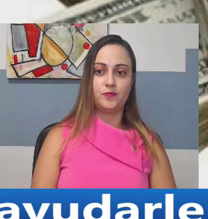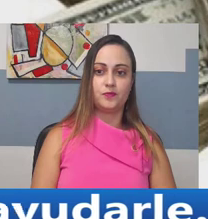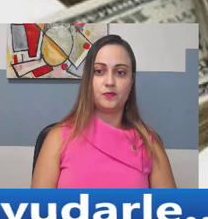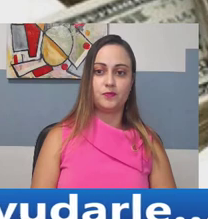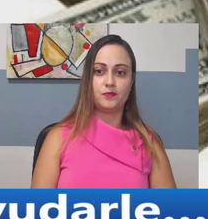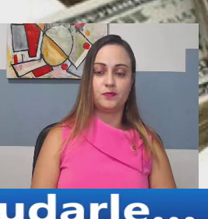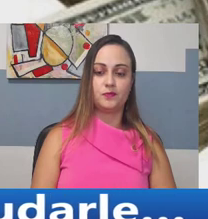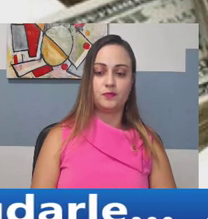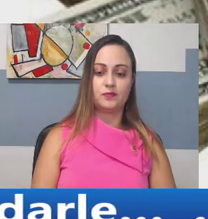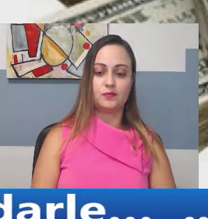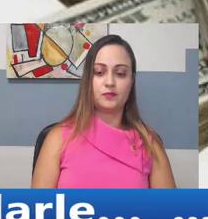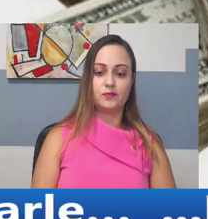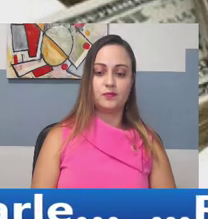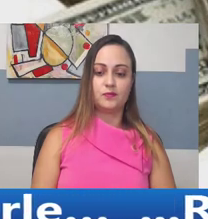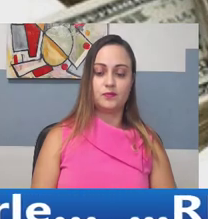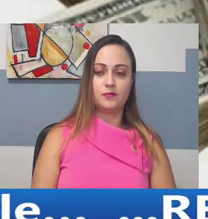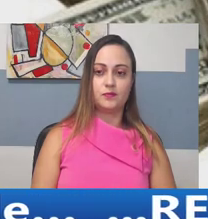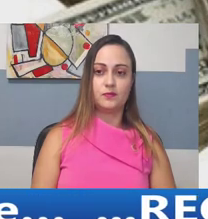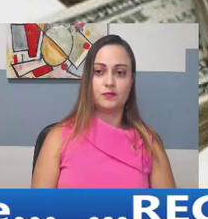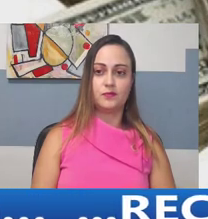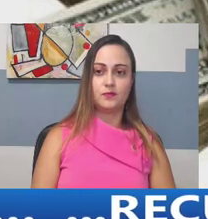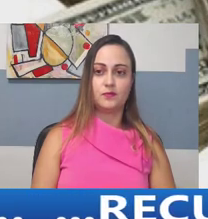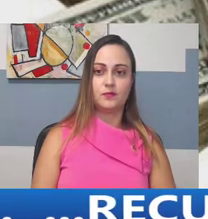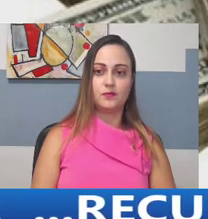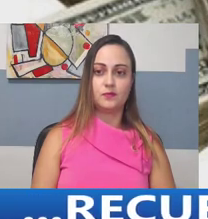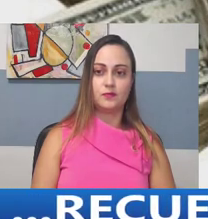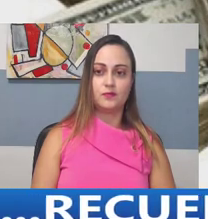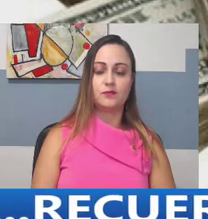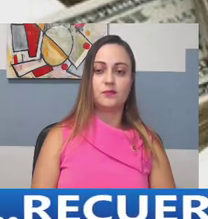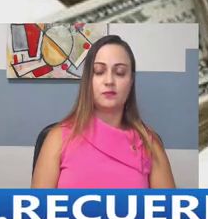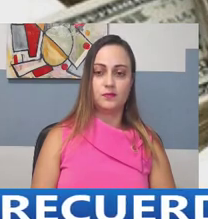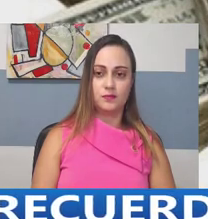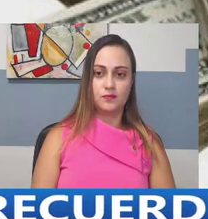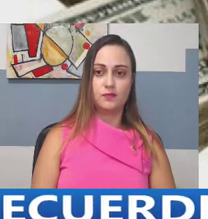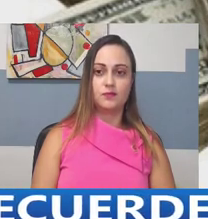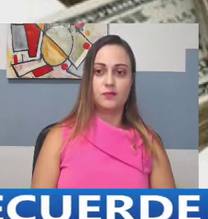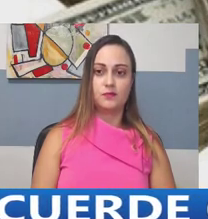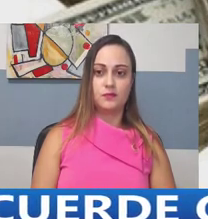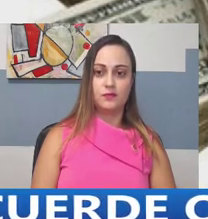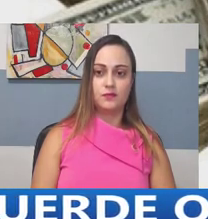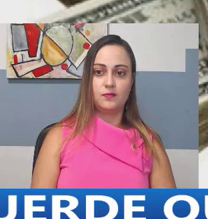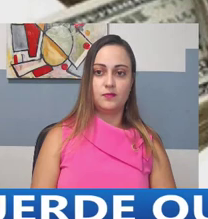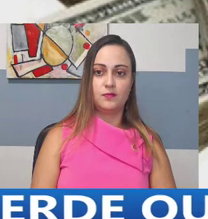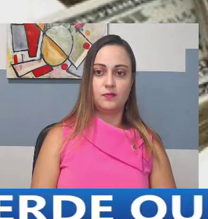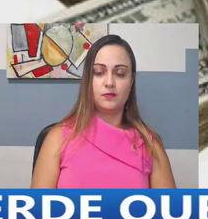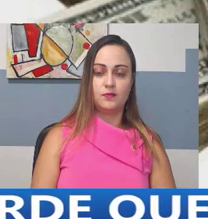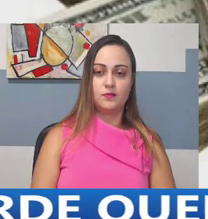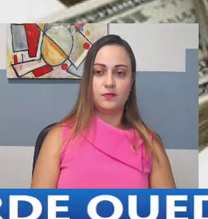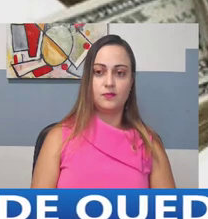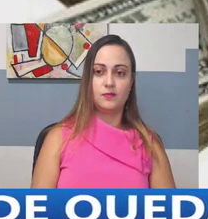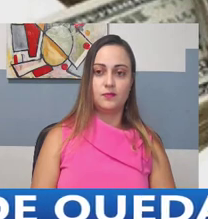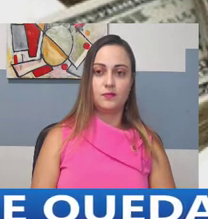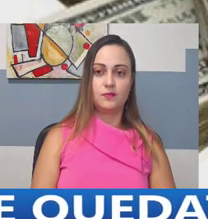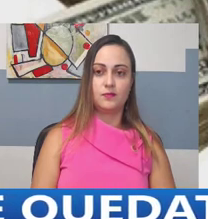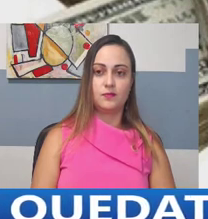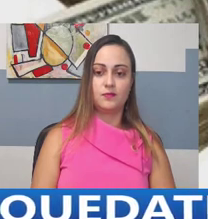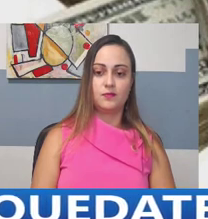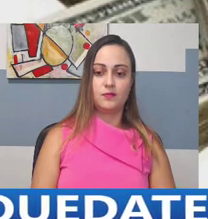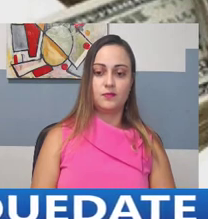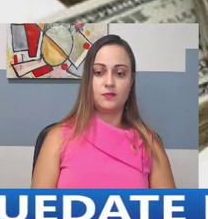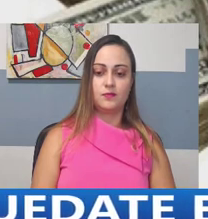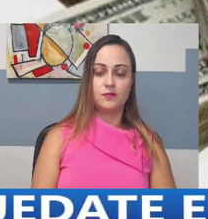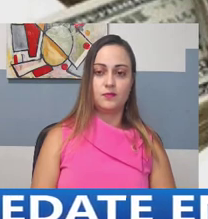que le gusta luchar, que no tiene límite con su horario de trabajo, que le gusta ayudar a las personas y lo hace por